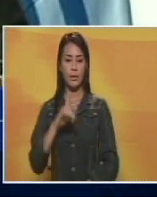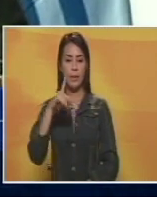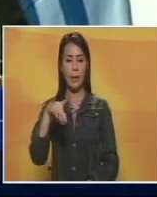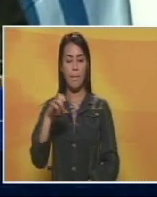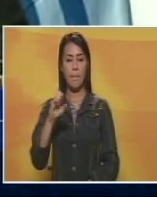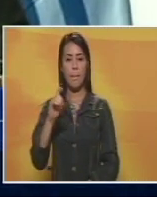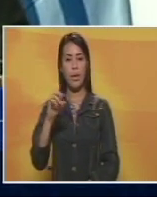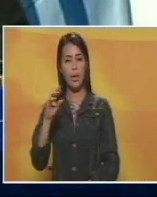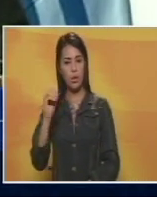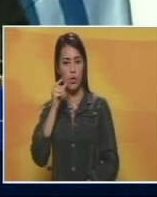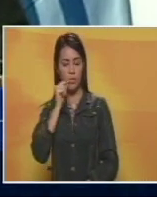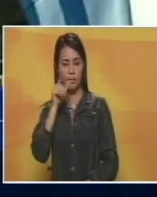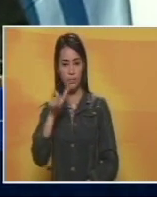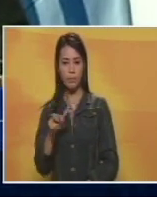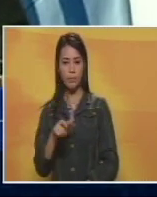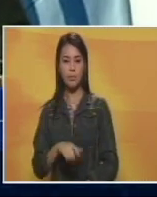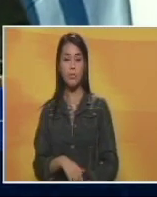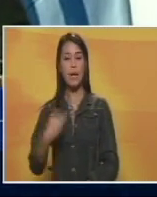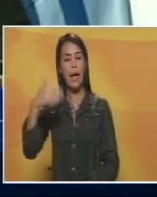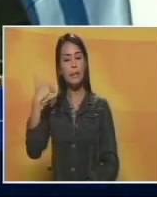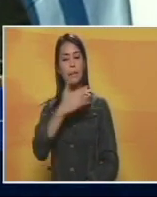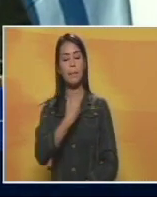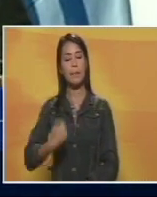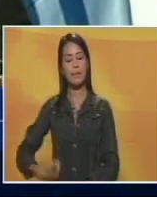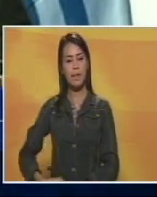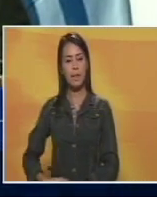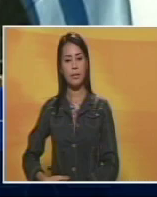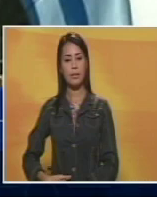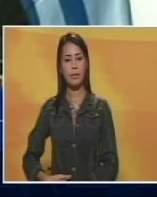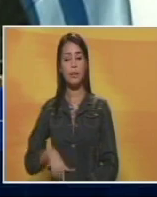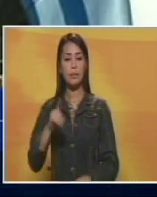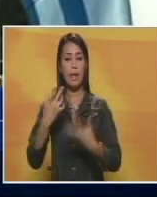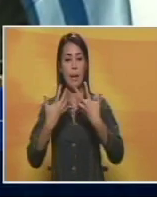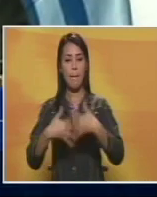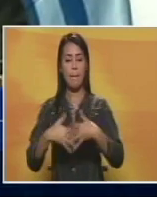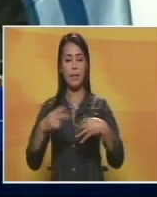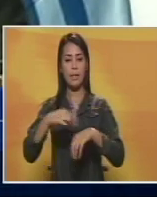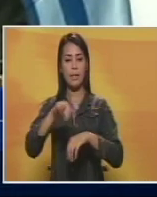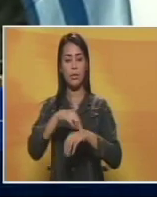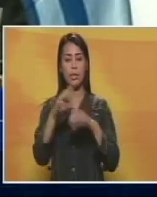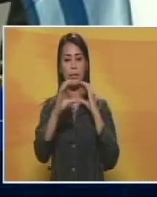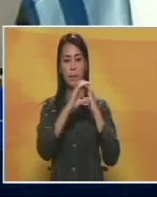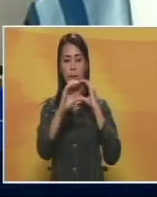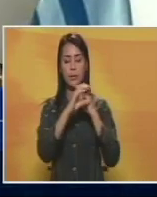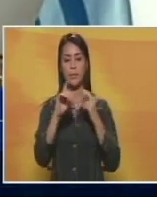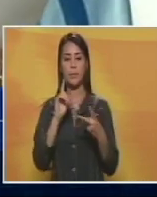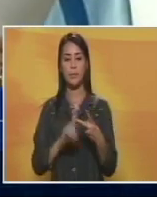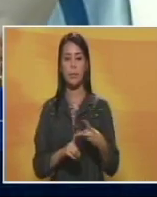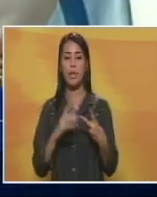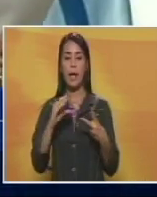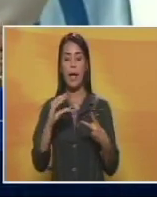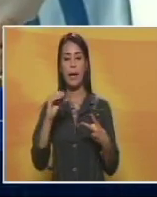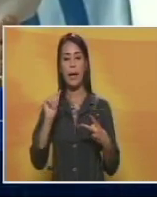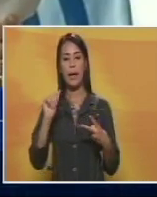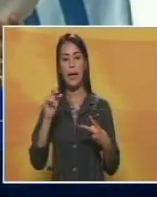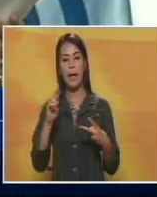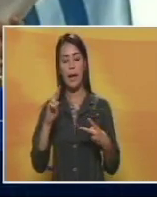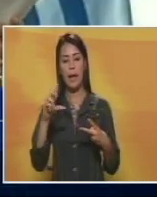Jiménez Justi, expresidente y gerente general de la Empresa Nacional de Transporte. Carlos